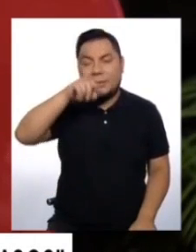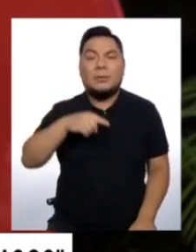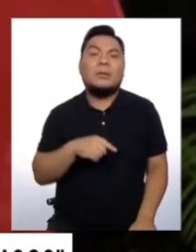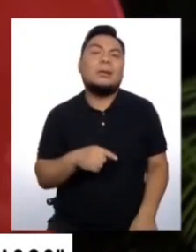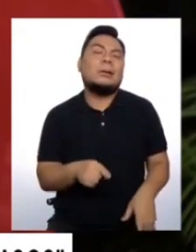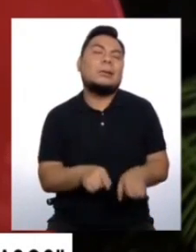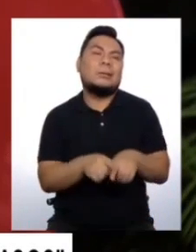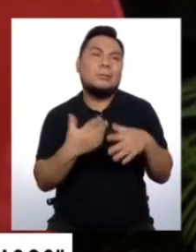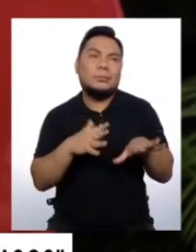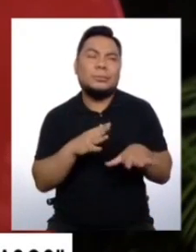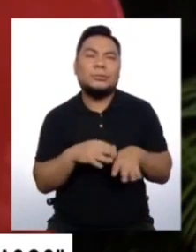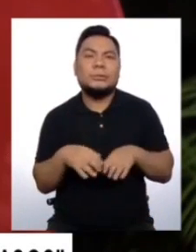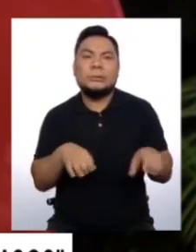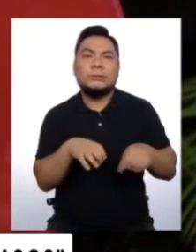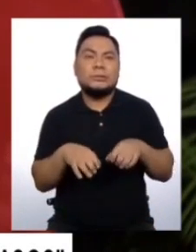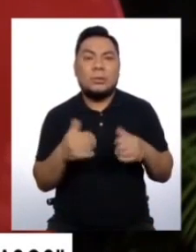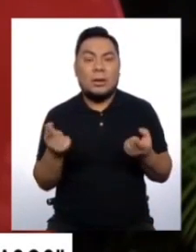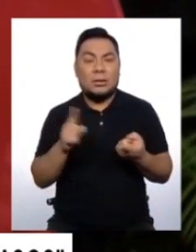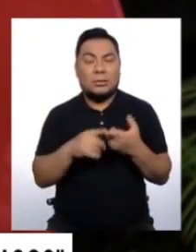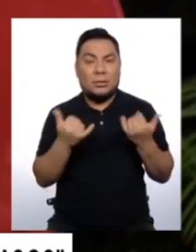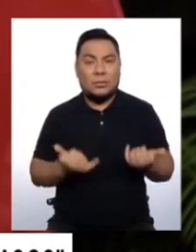hecho, hasta hoy,